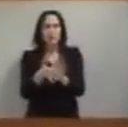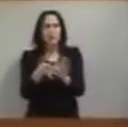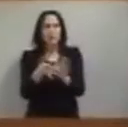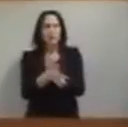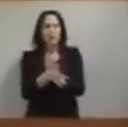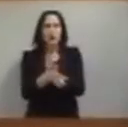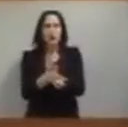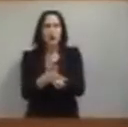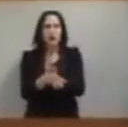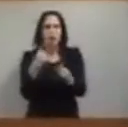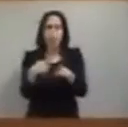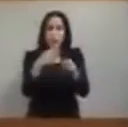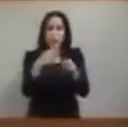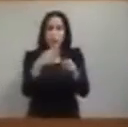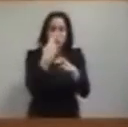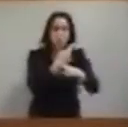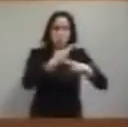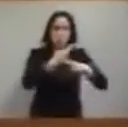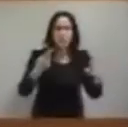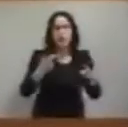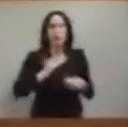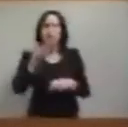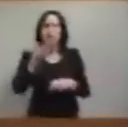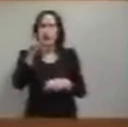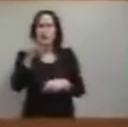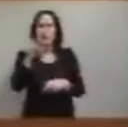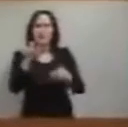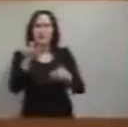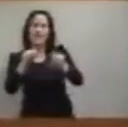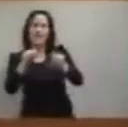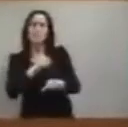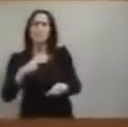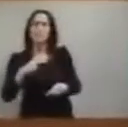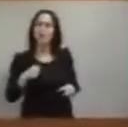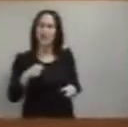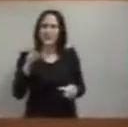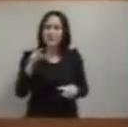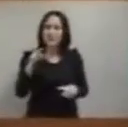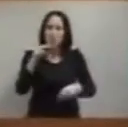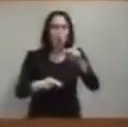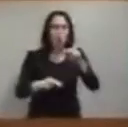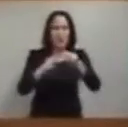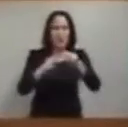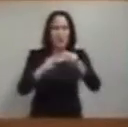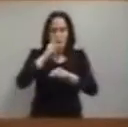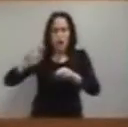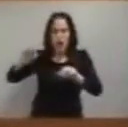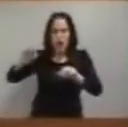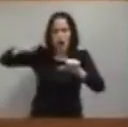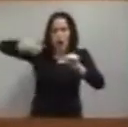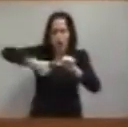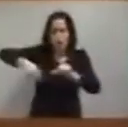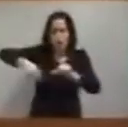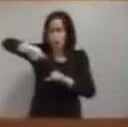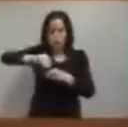que son de las administraciones públicas, para beneficios privados. Y eso es lo que se ha hecho con el urbanismo durante muchísimos años, y lo han hecho todos ustedes.